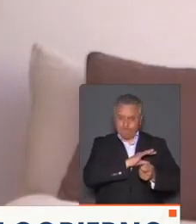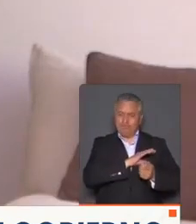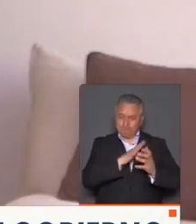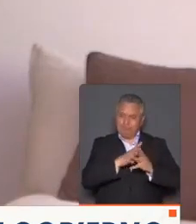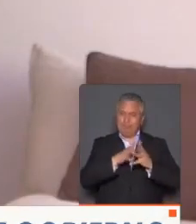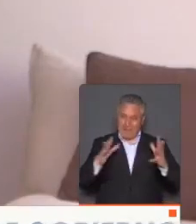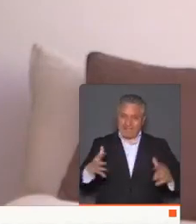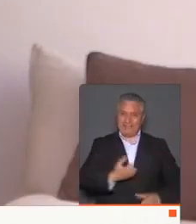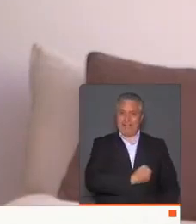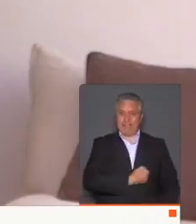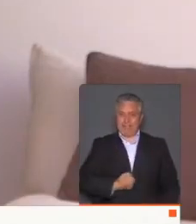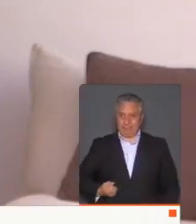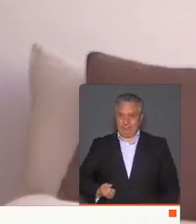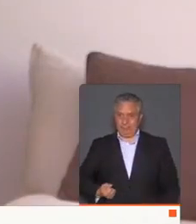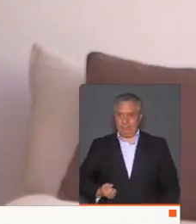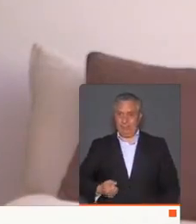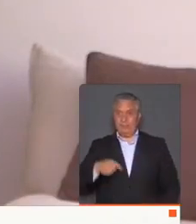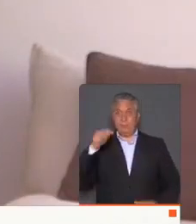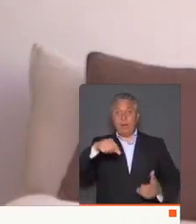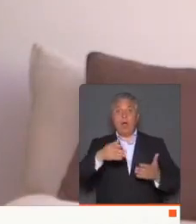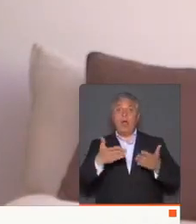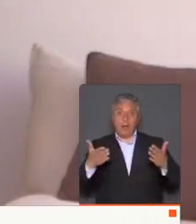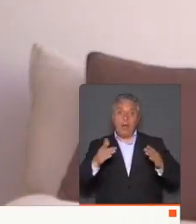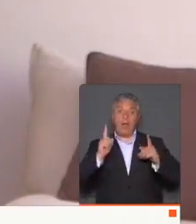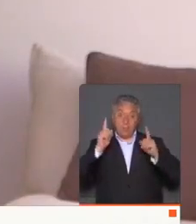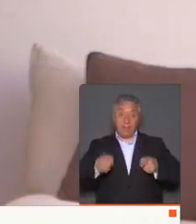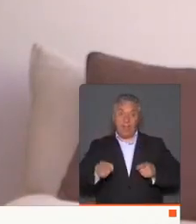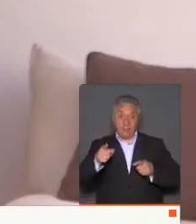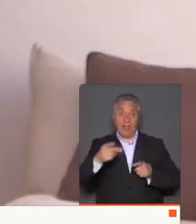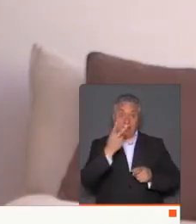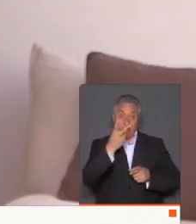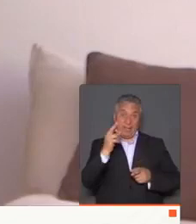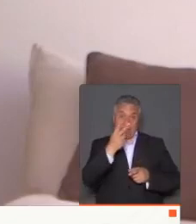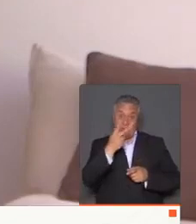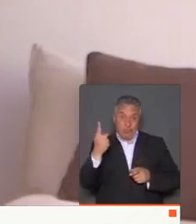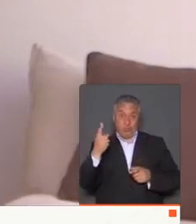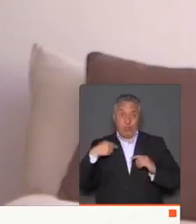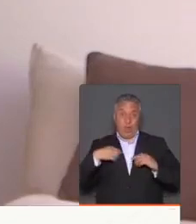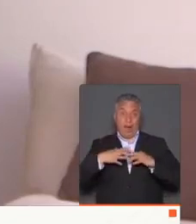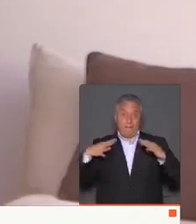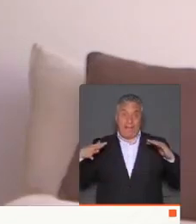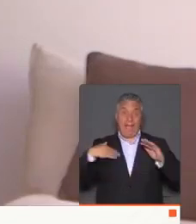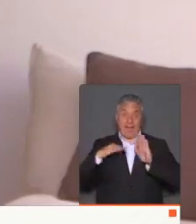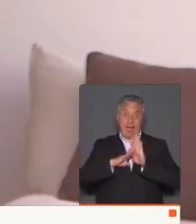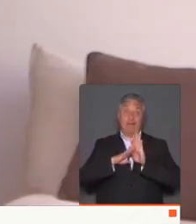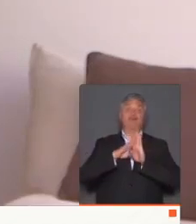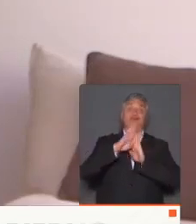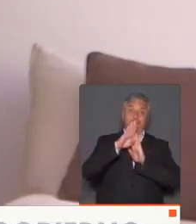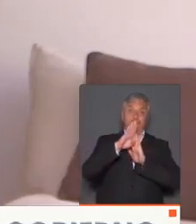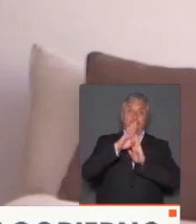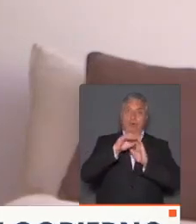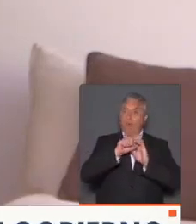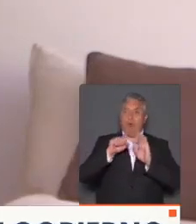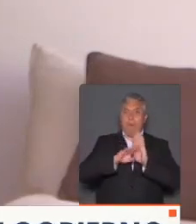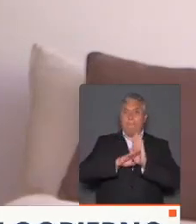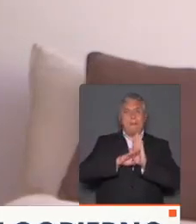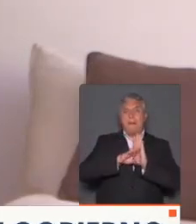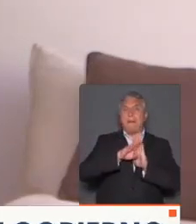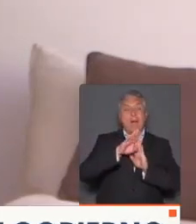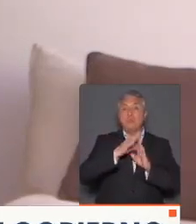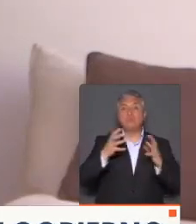resulta que fuimos al país que más crecimos el año 2021 o sea y fue un crecimiento insostenible exagerado